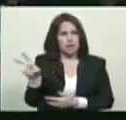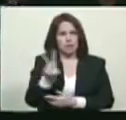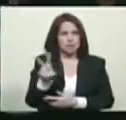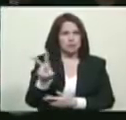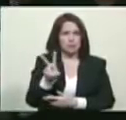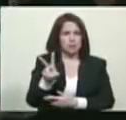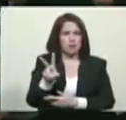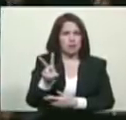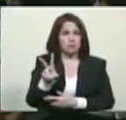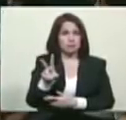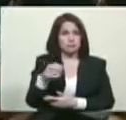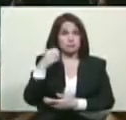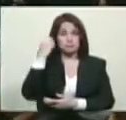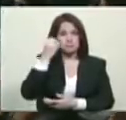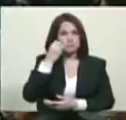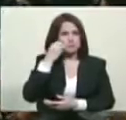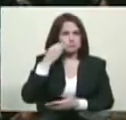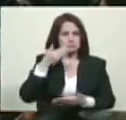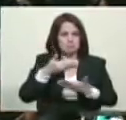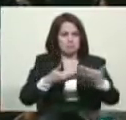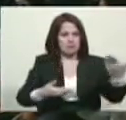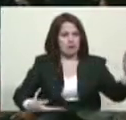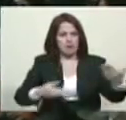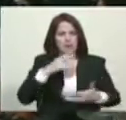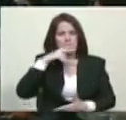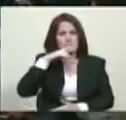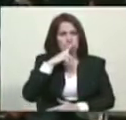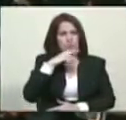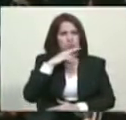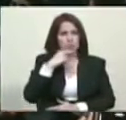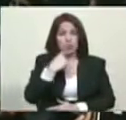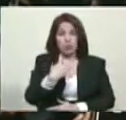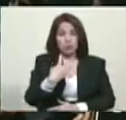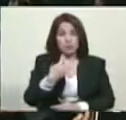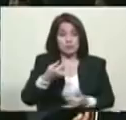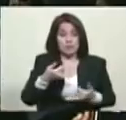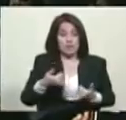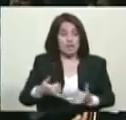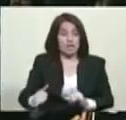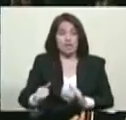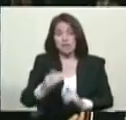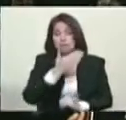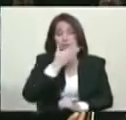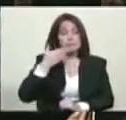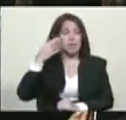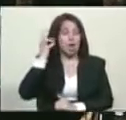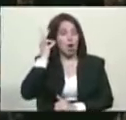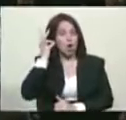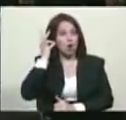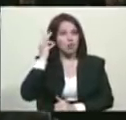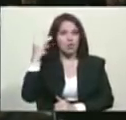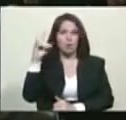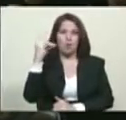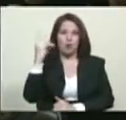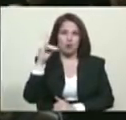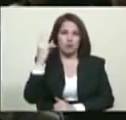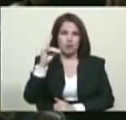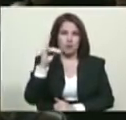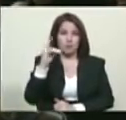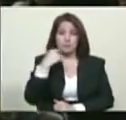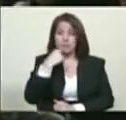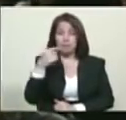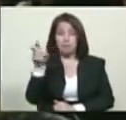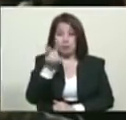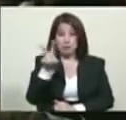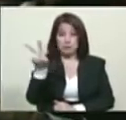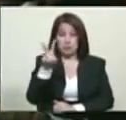Venezuela, considerando en su discurso la hija predilecta de Bolivia. E indicaba que Venezuela